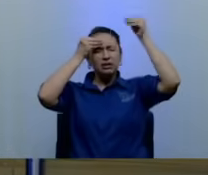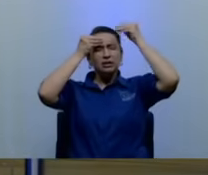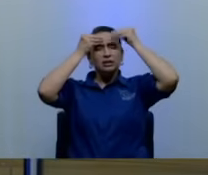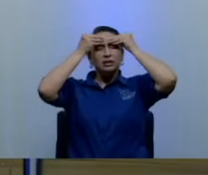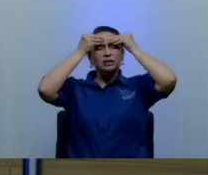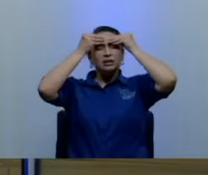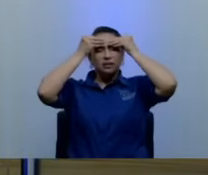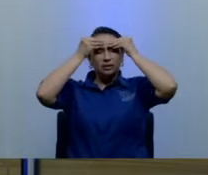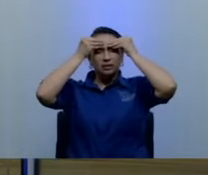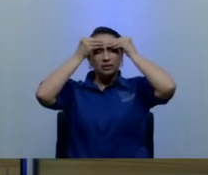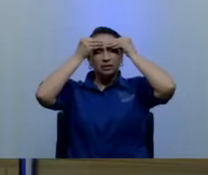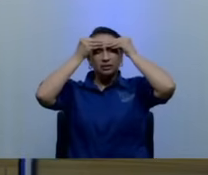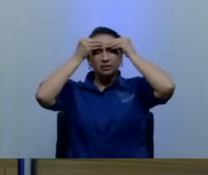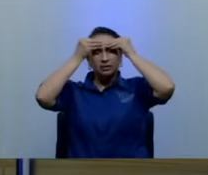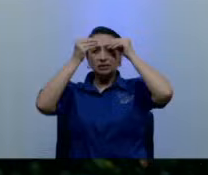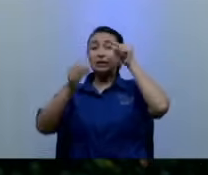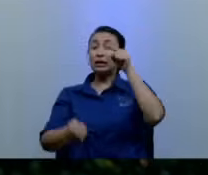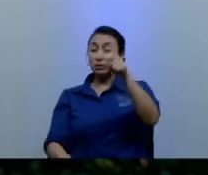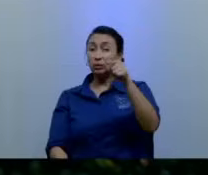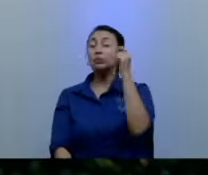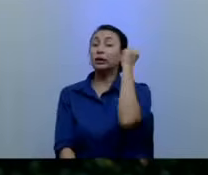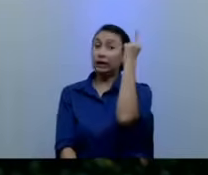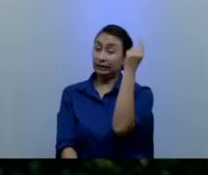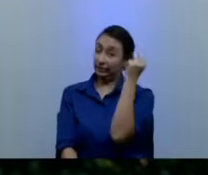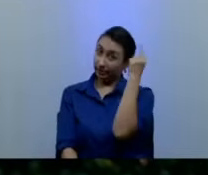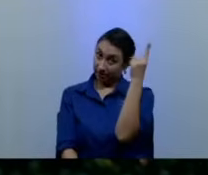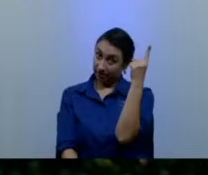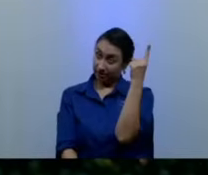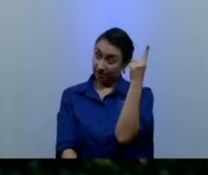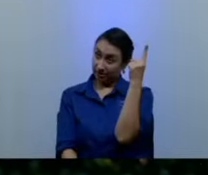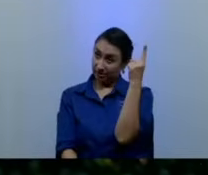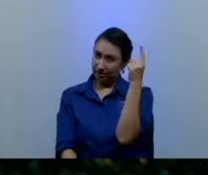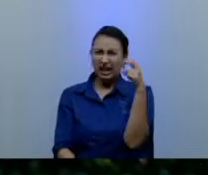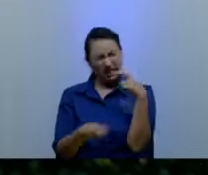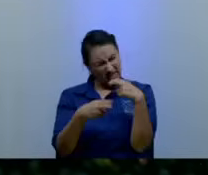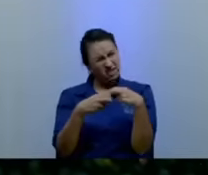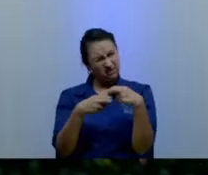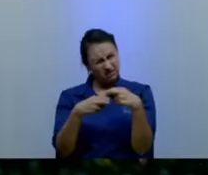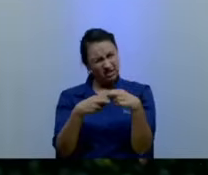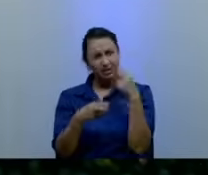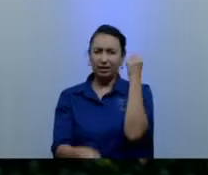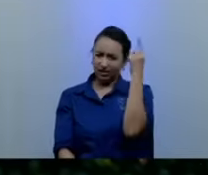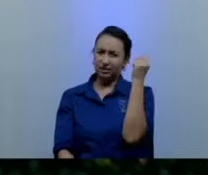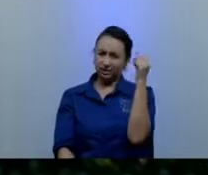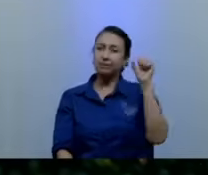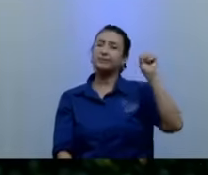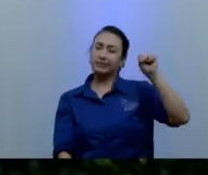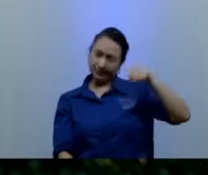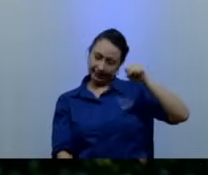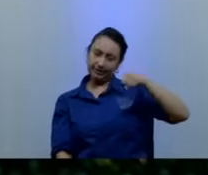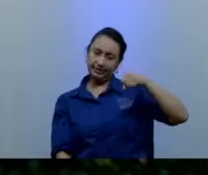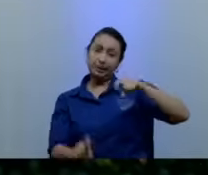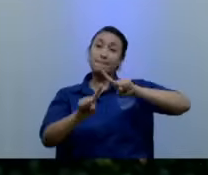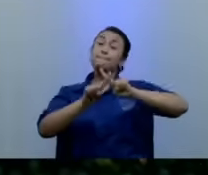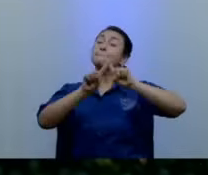Porque está difícil asimilar toda esa información. Está un cacho difícil.